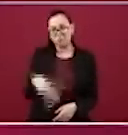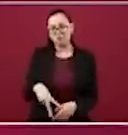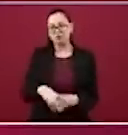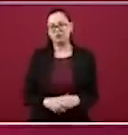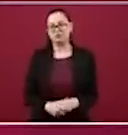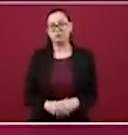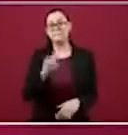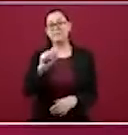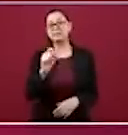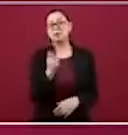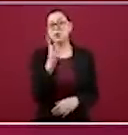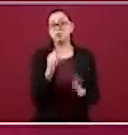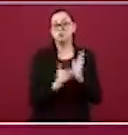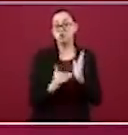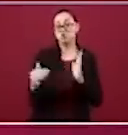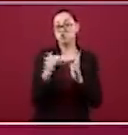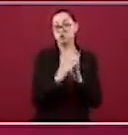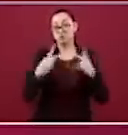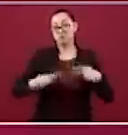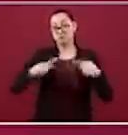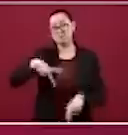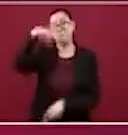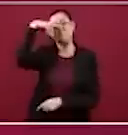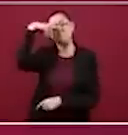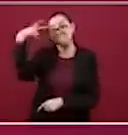24 millones de mexicanos